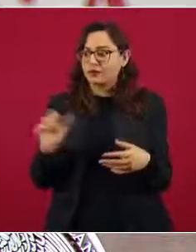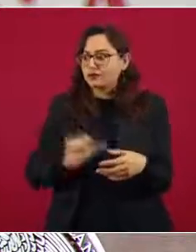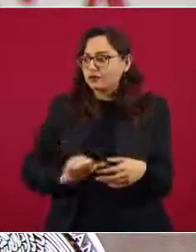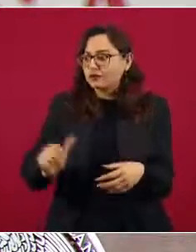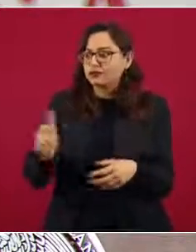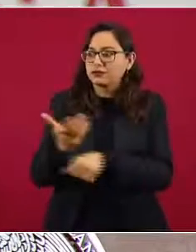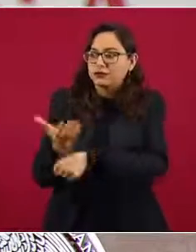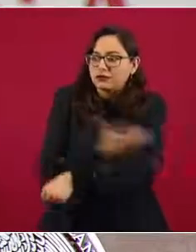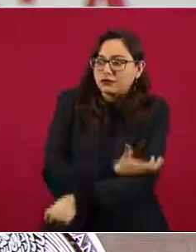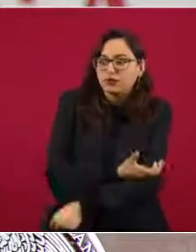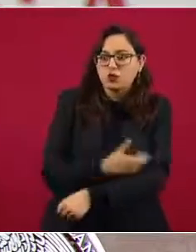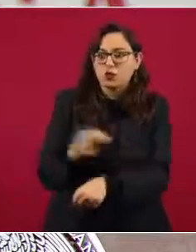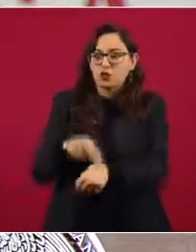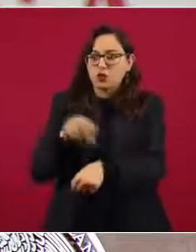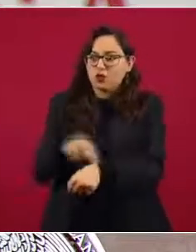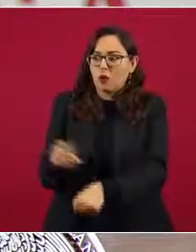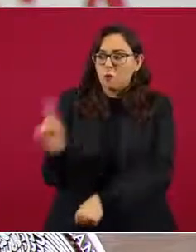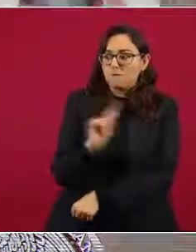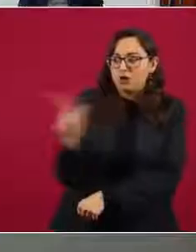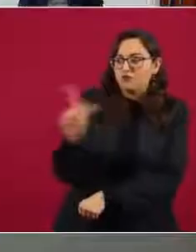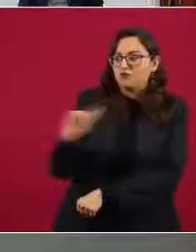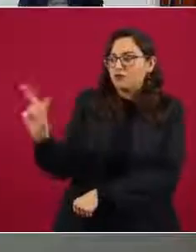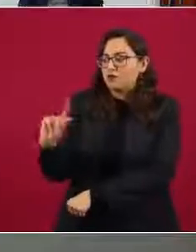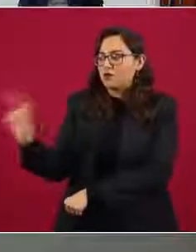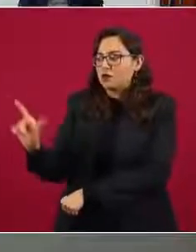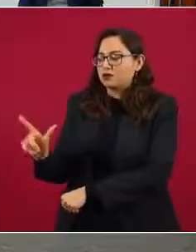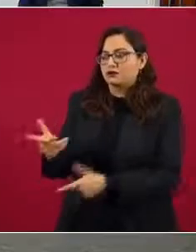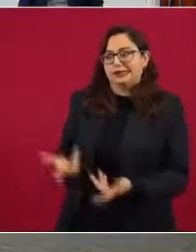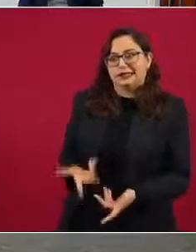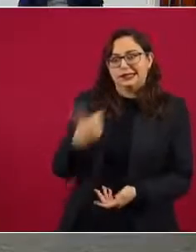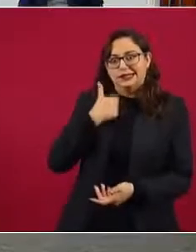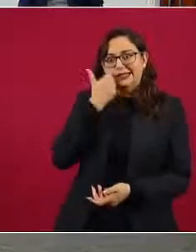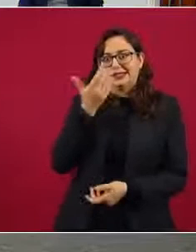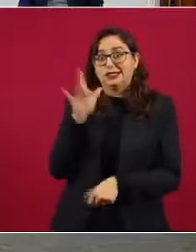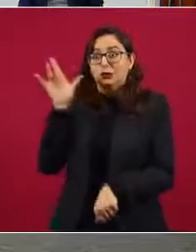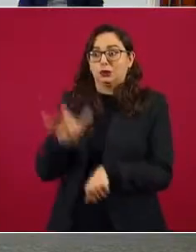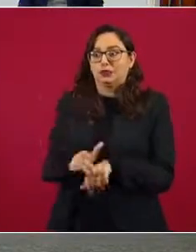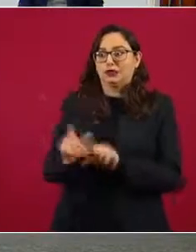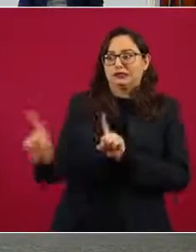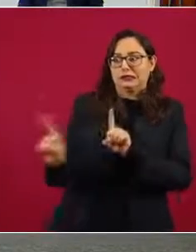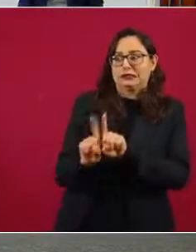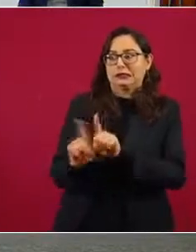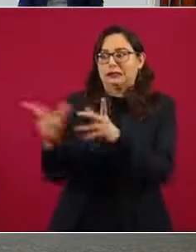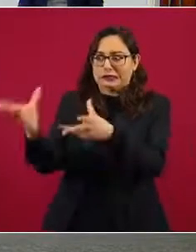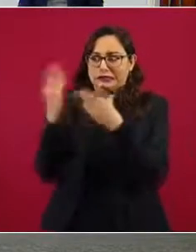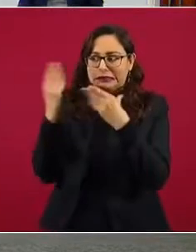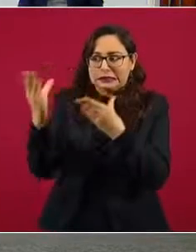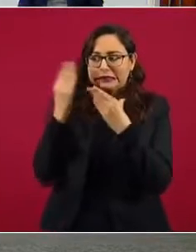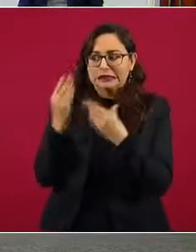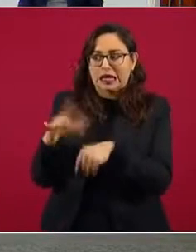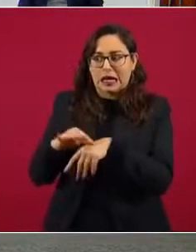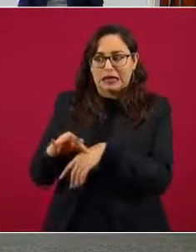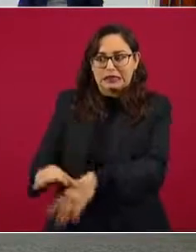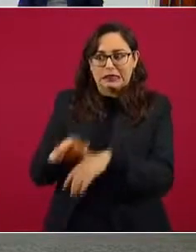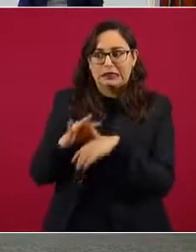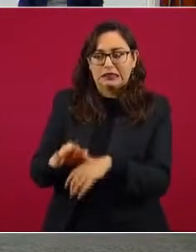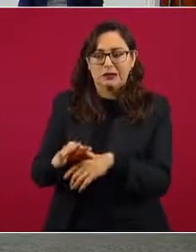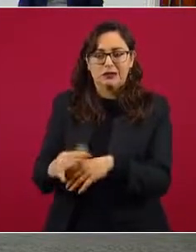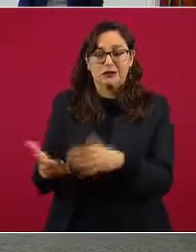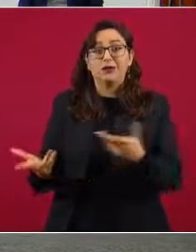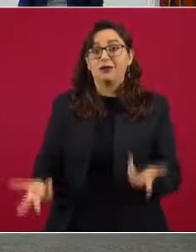médicos que pues ellos conocen quizá a veces por referencia y que tienen ganas de recibir una capacitación, una orientación por su